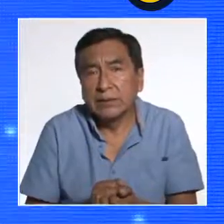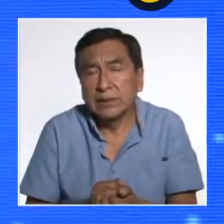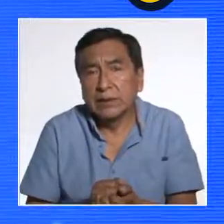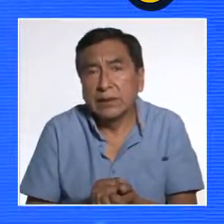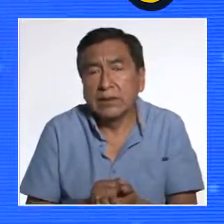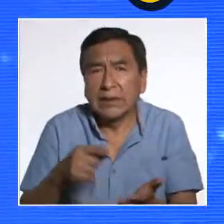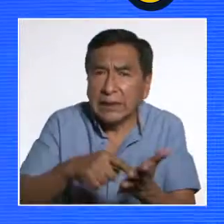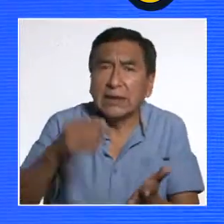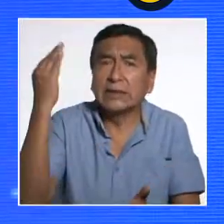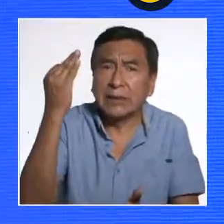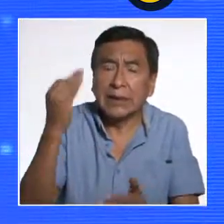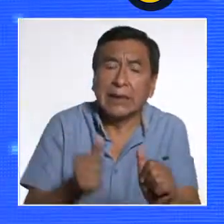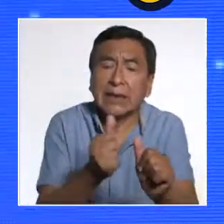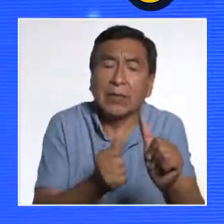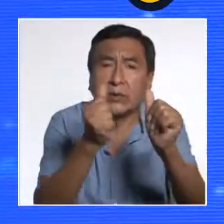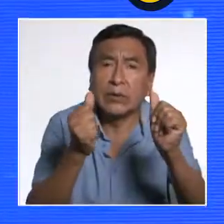estas prédicas apostólicas